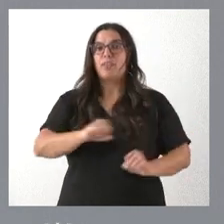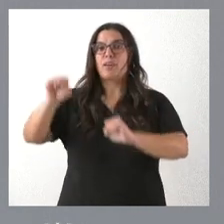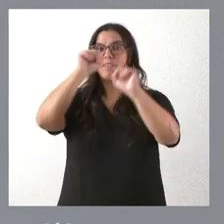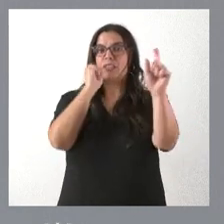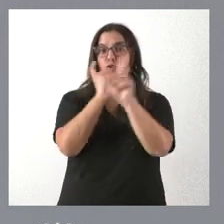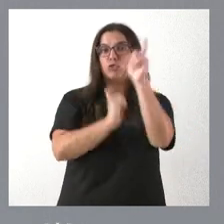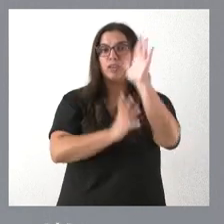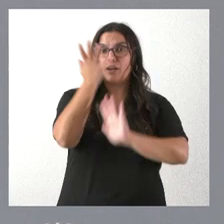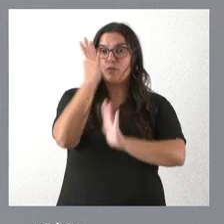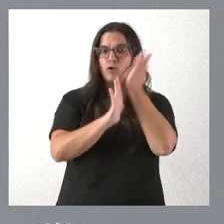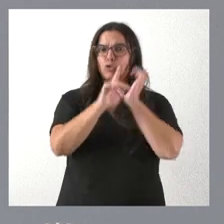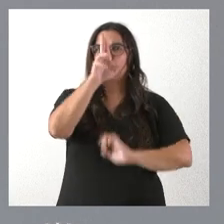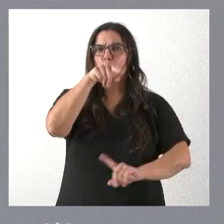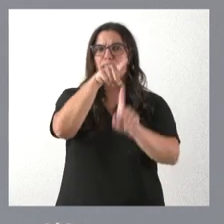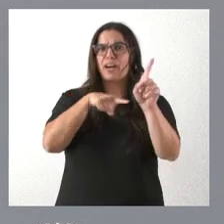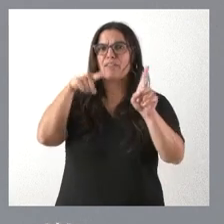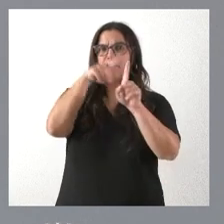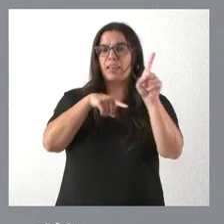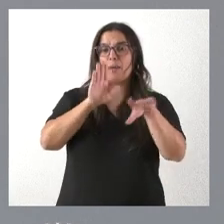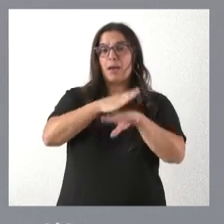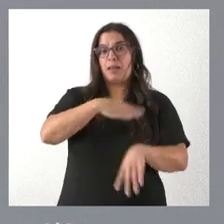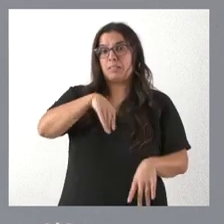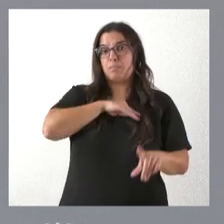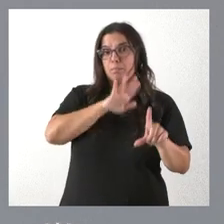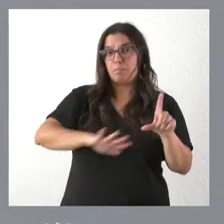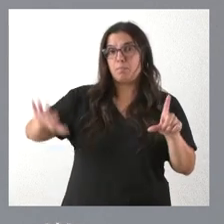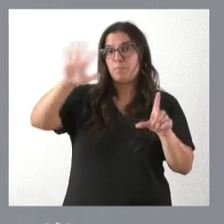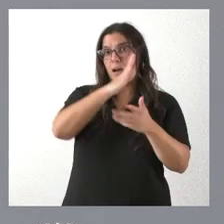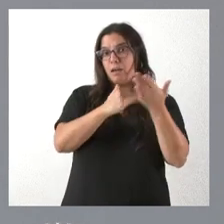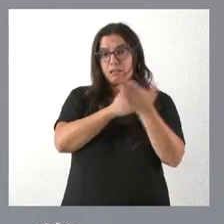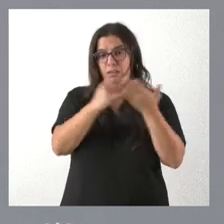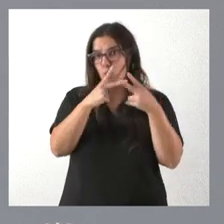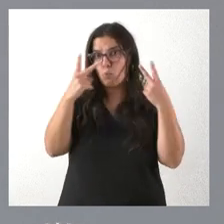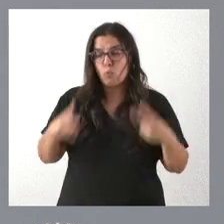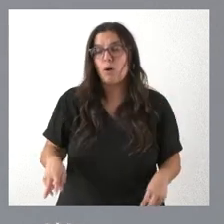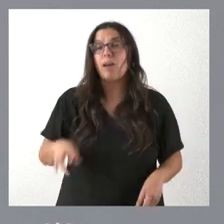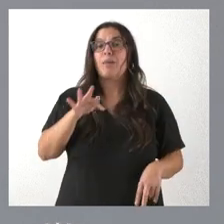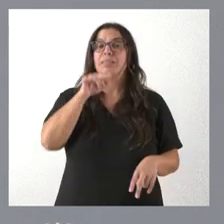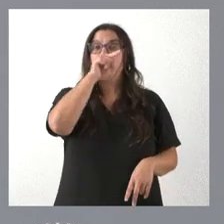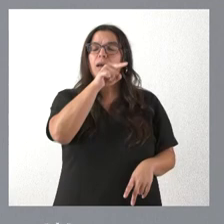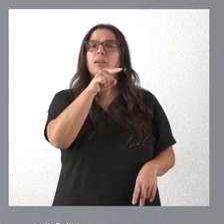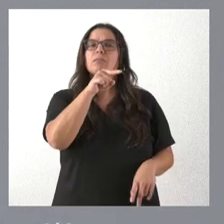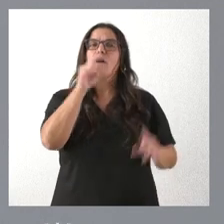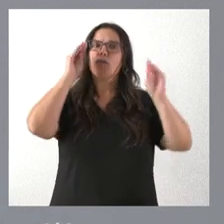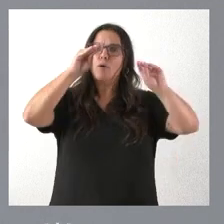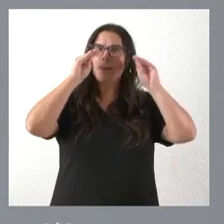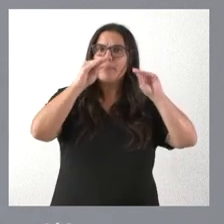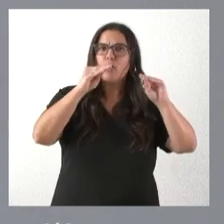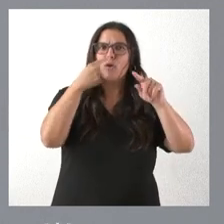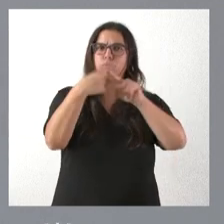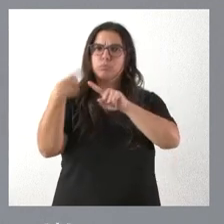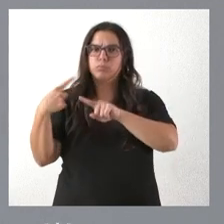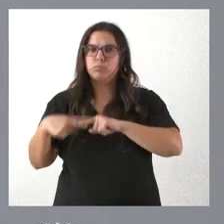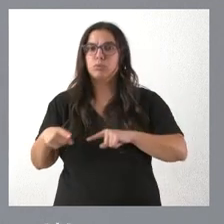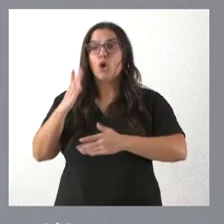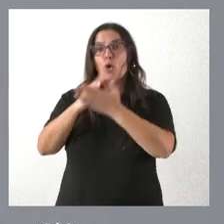que es una referencia yo creo no solamente para nuestra comunidad Autónoma sino que allí además pues reciben formación pues personas de